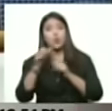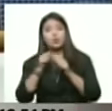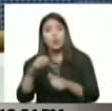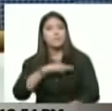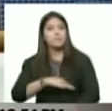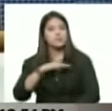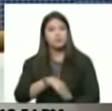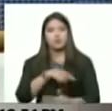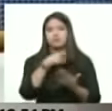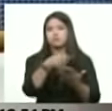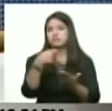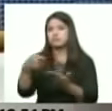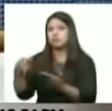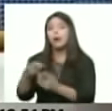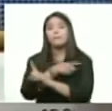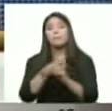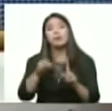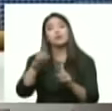también reforzó